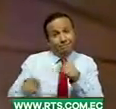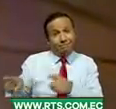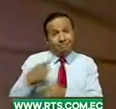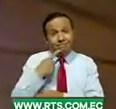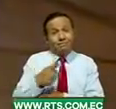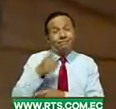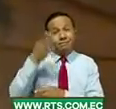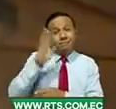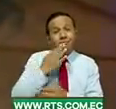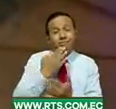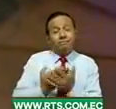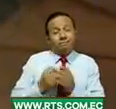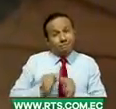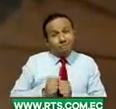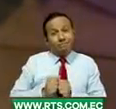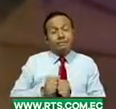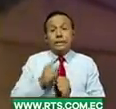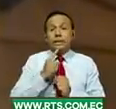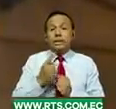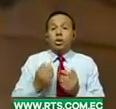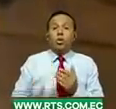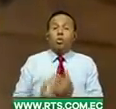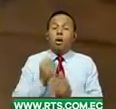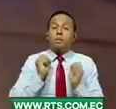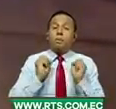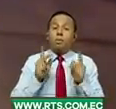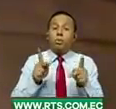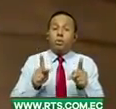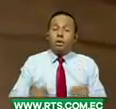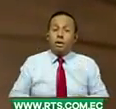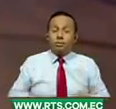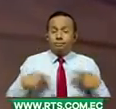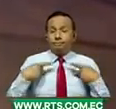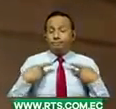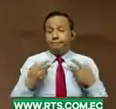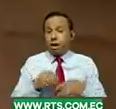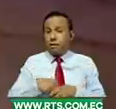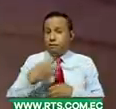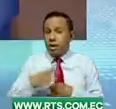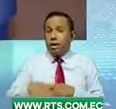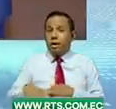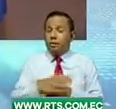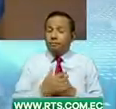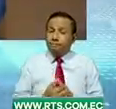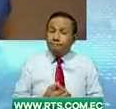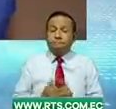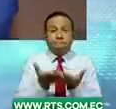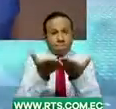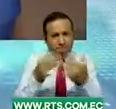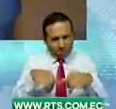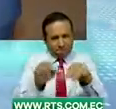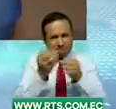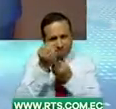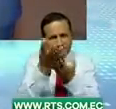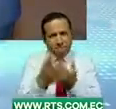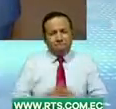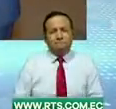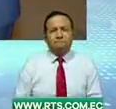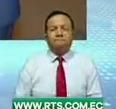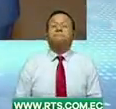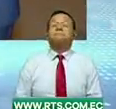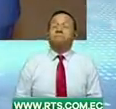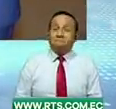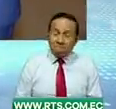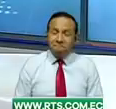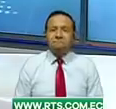de que tienen una nueva oportunidad de vida ya en la calle. Sí. Sigue adelante, Annalie, con más información. Buenas noches. Por supuesto,